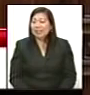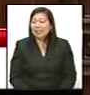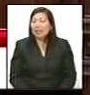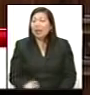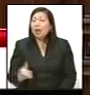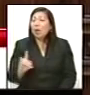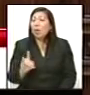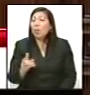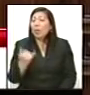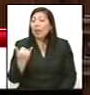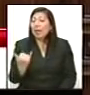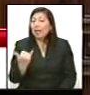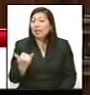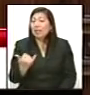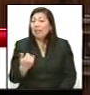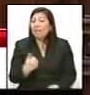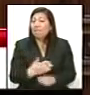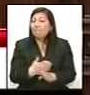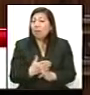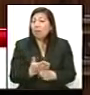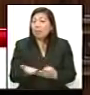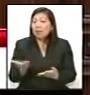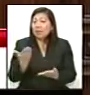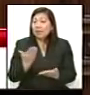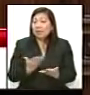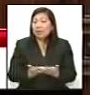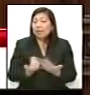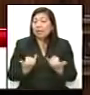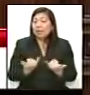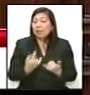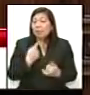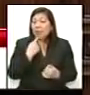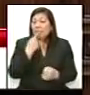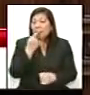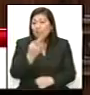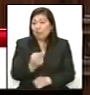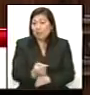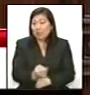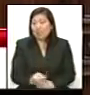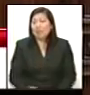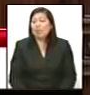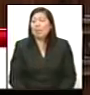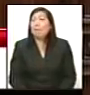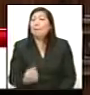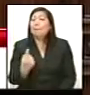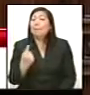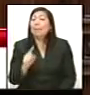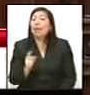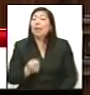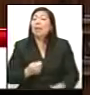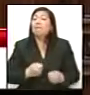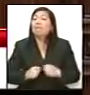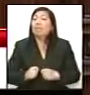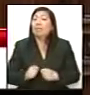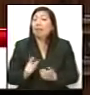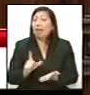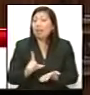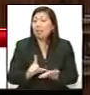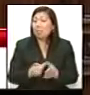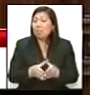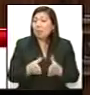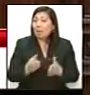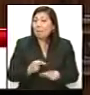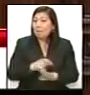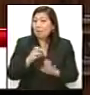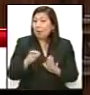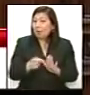utilizar este mecanismo de concesión que estamos aquí denunciando esta mañana para vendérselo a Lima como un gran proyecto, más